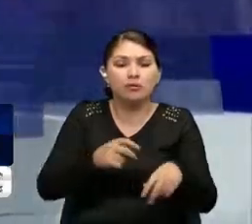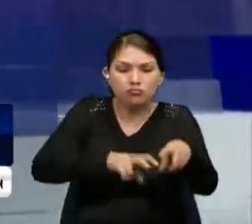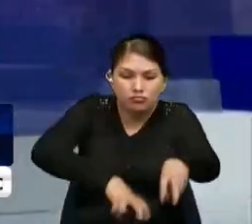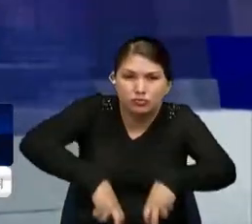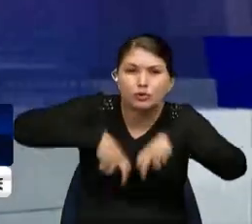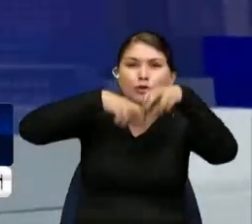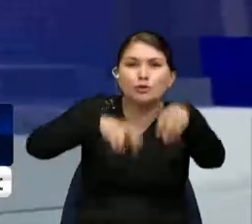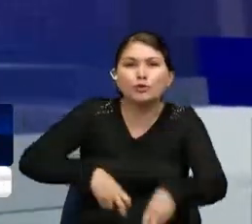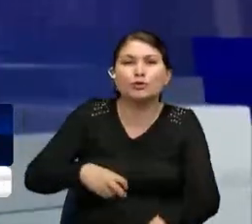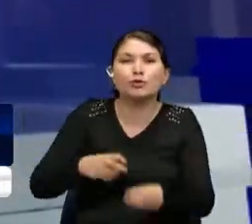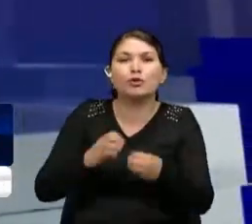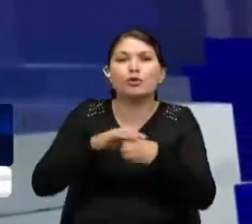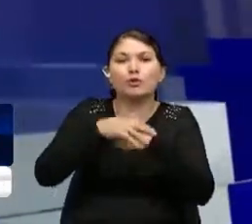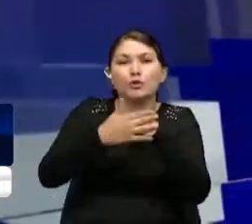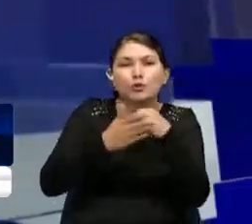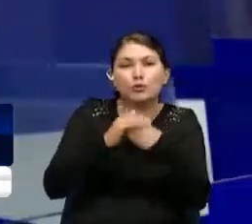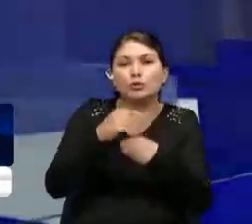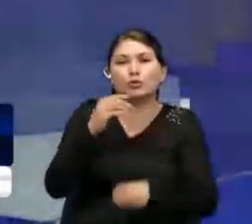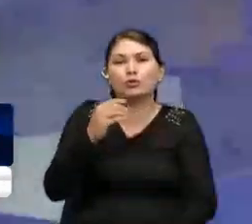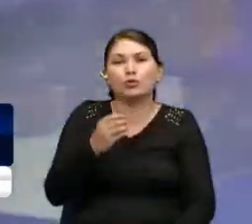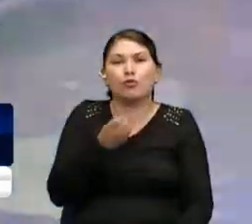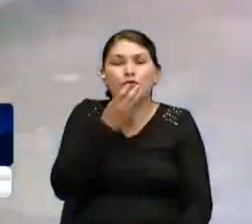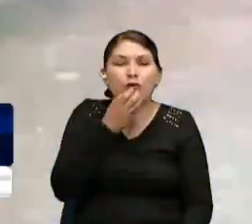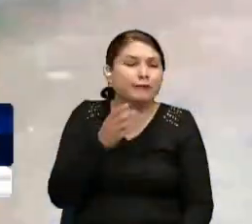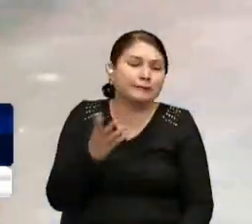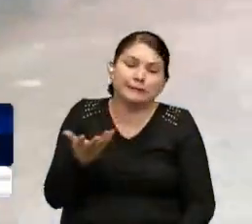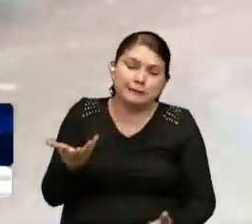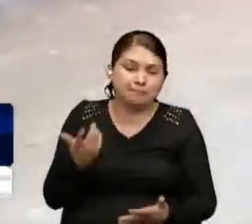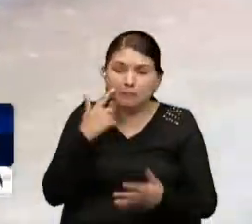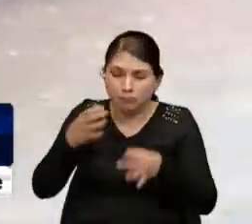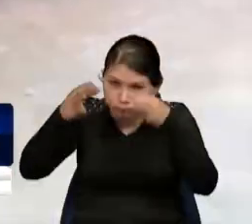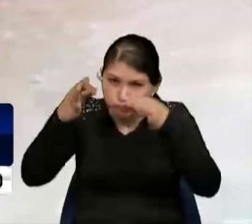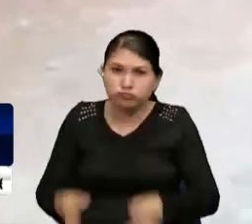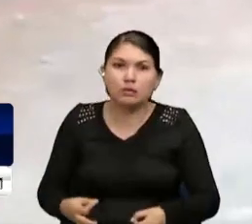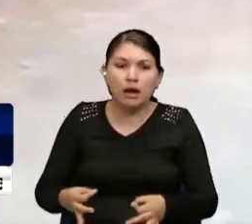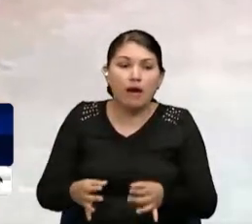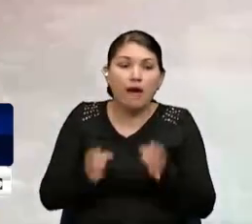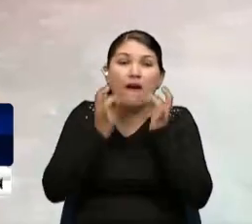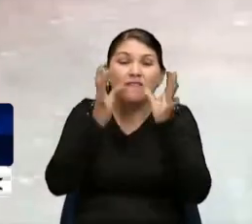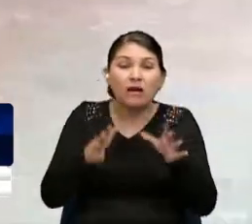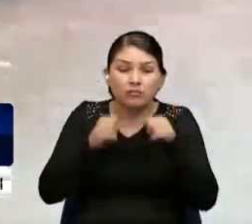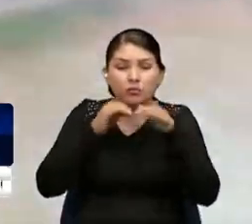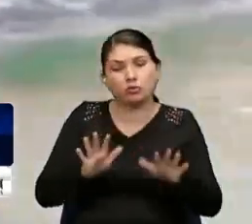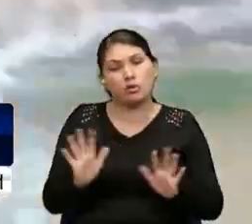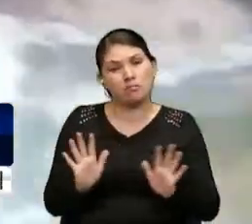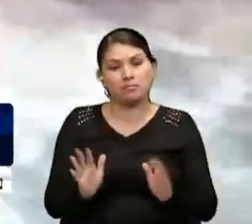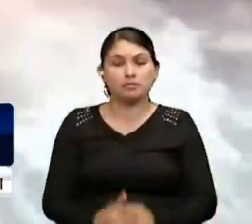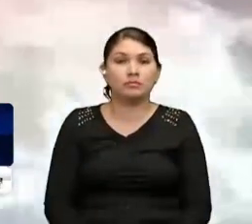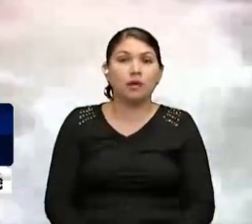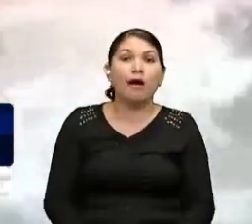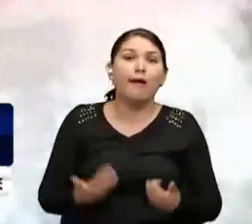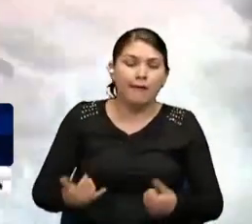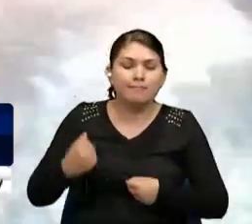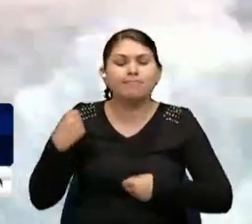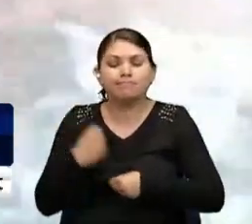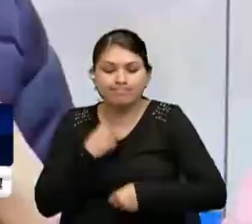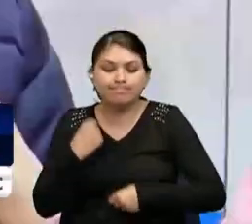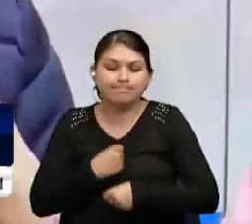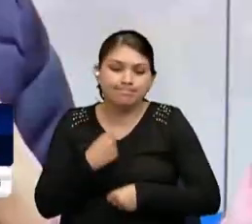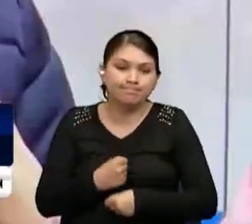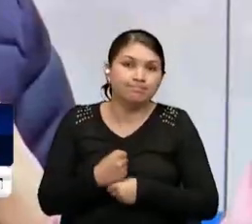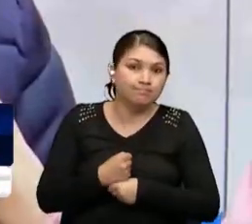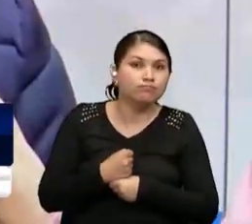durazno y que por ahora pues no se ha dado la necesidad de decretar la calamidad pública pues estamos trabajando en eso y pues ya